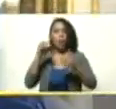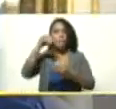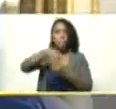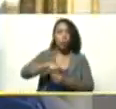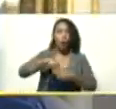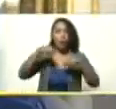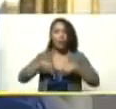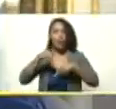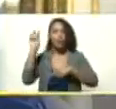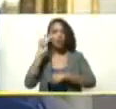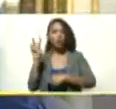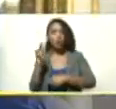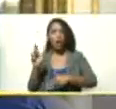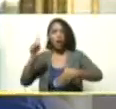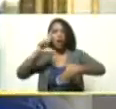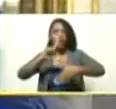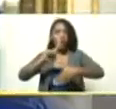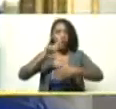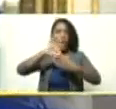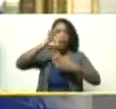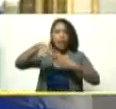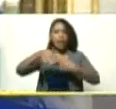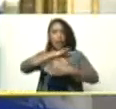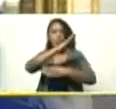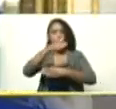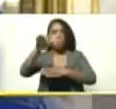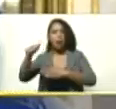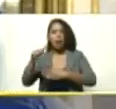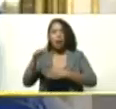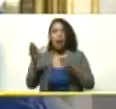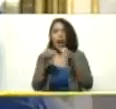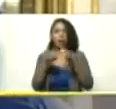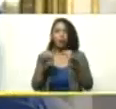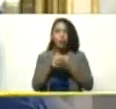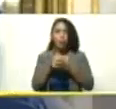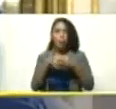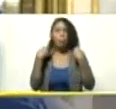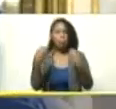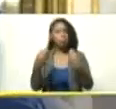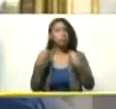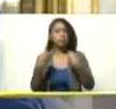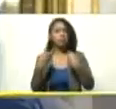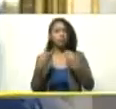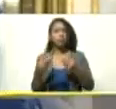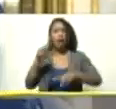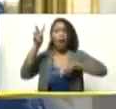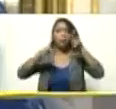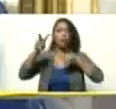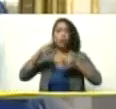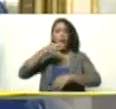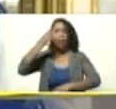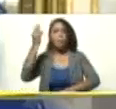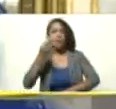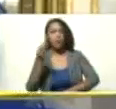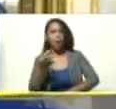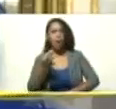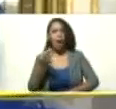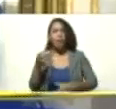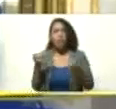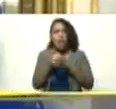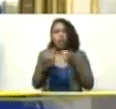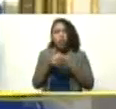en América Latina y el Caribe. La comisión para exponer la verdad del